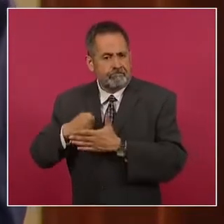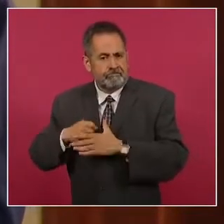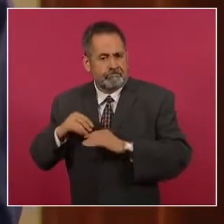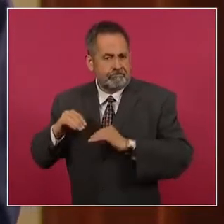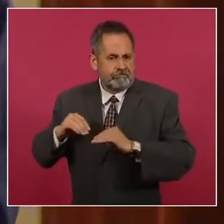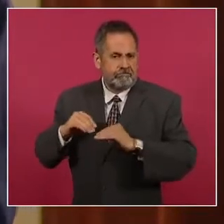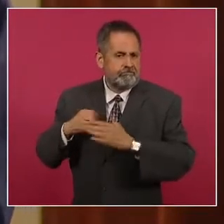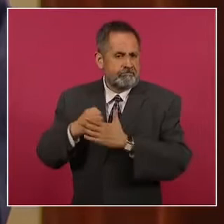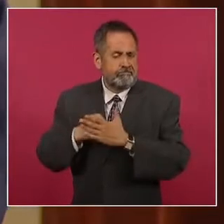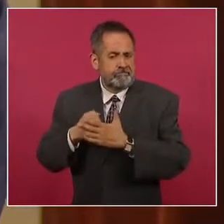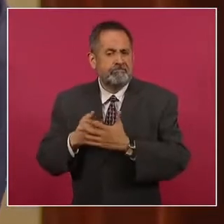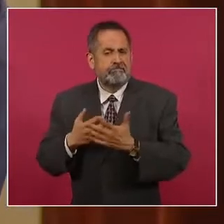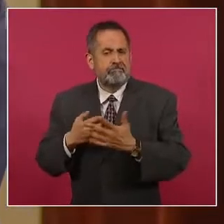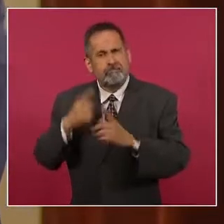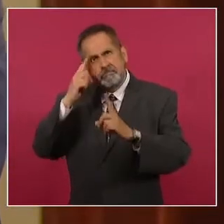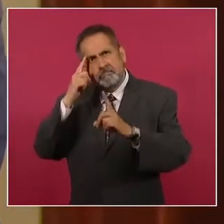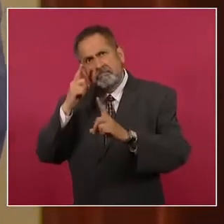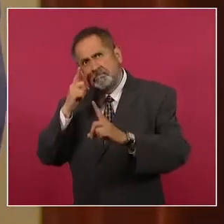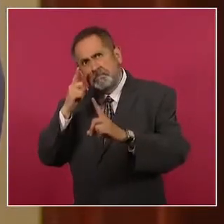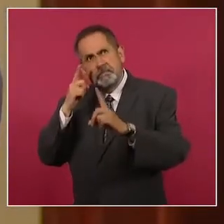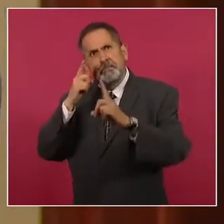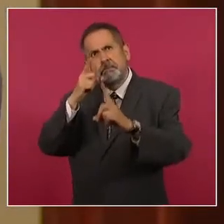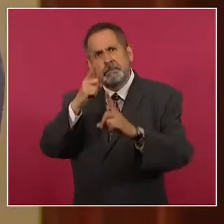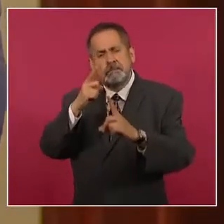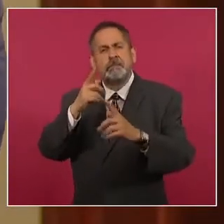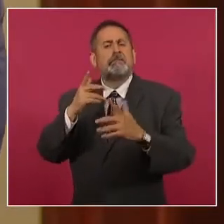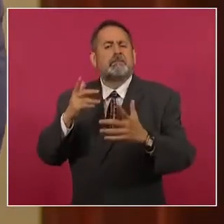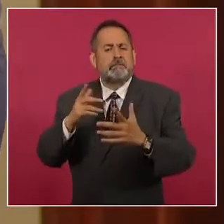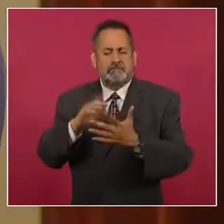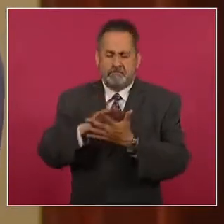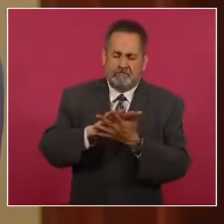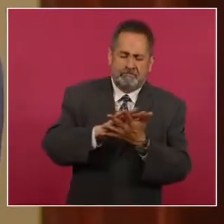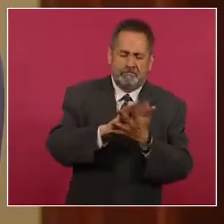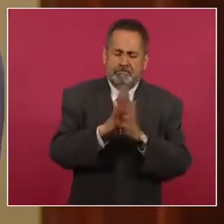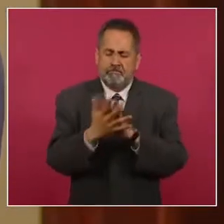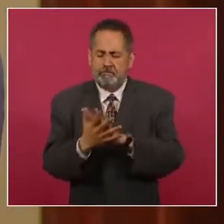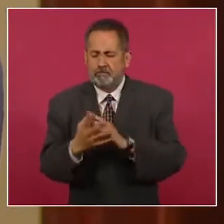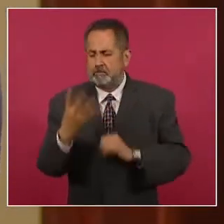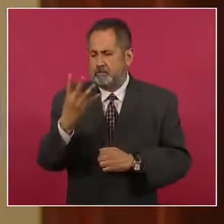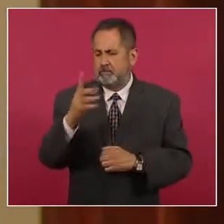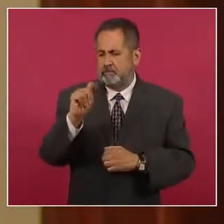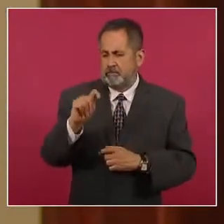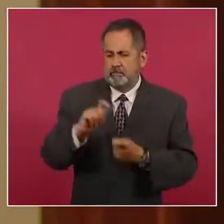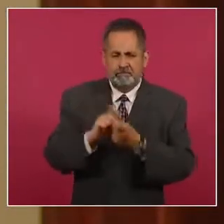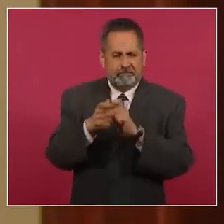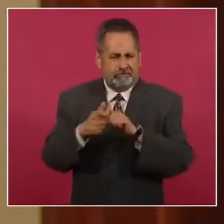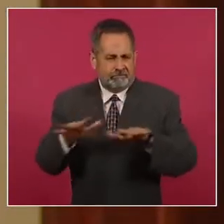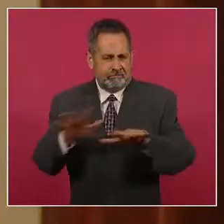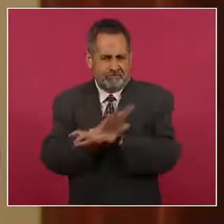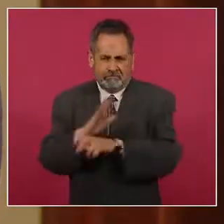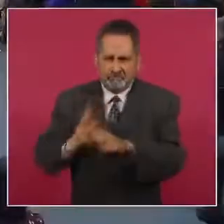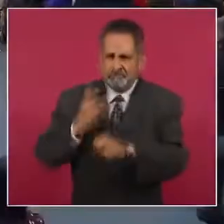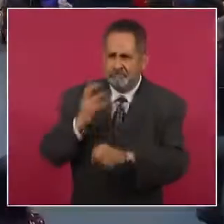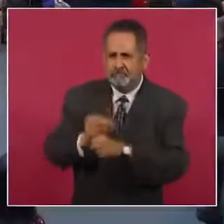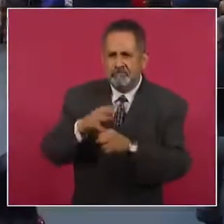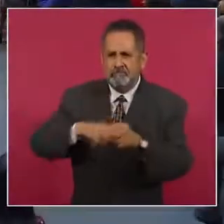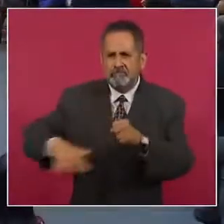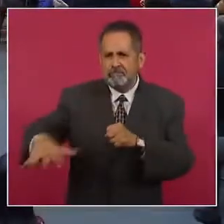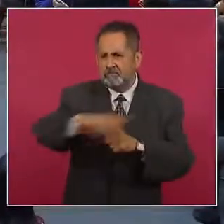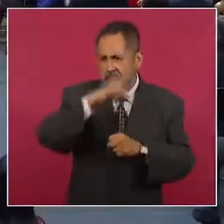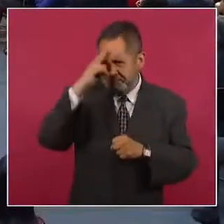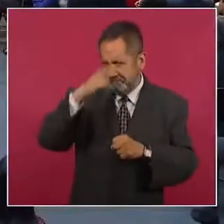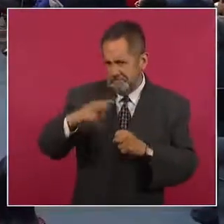que tiene como propósito hacer realidad la cuarta transformación de la vida pública de México.